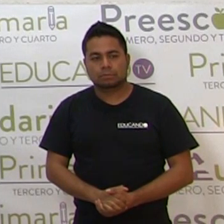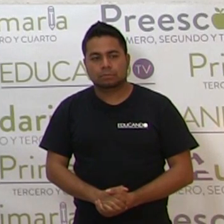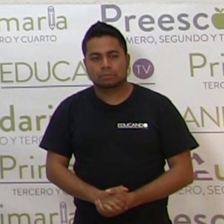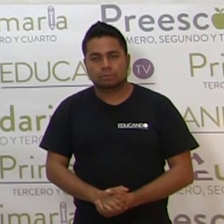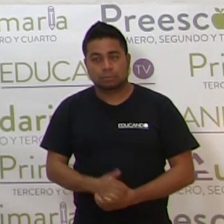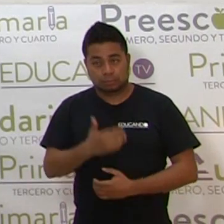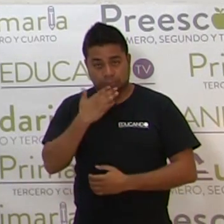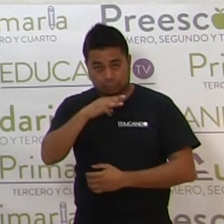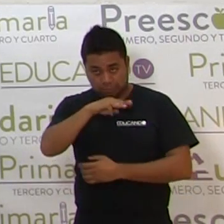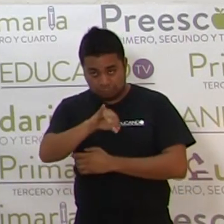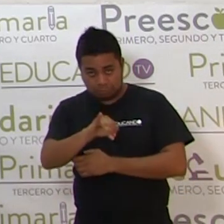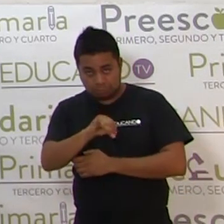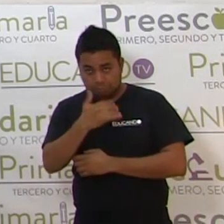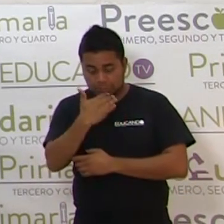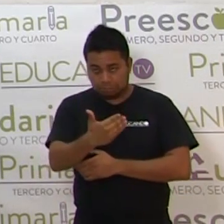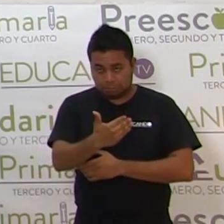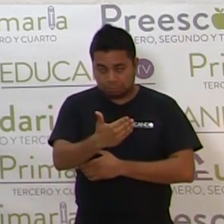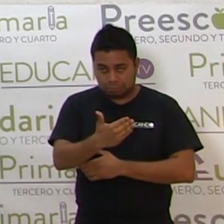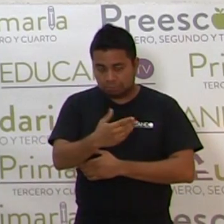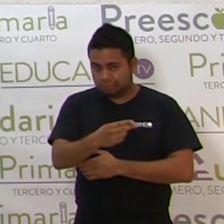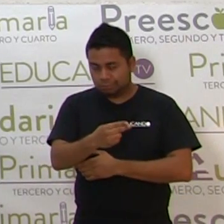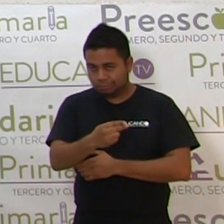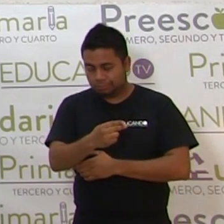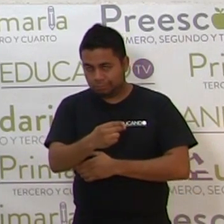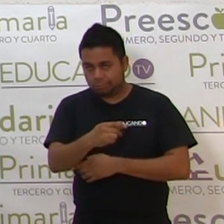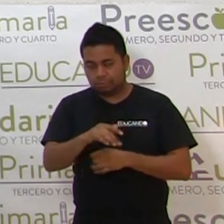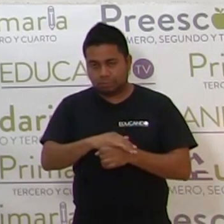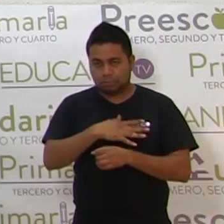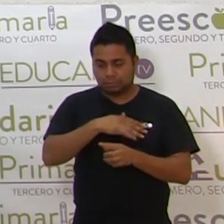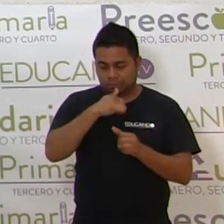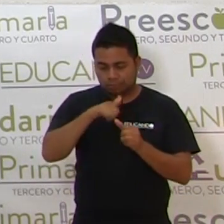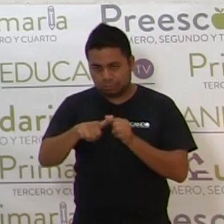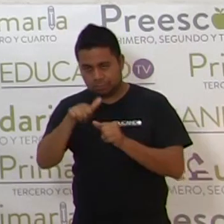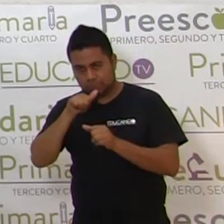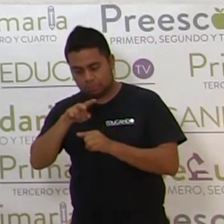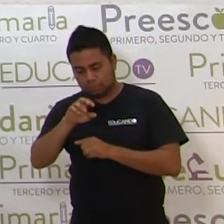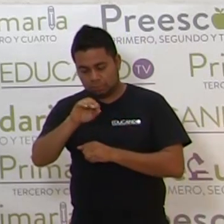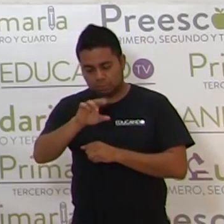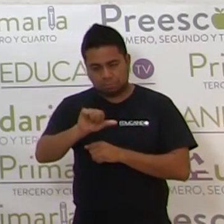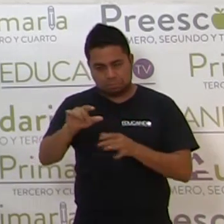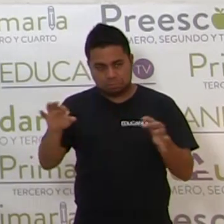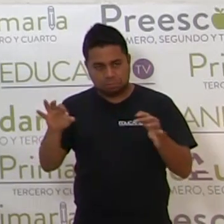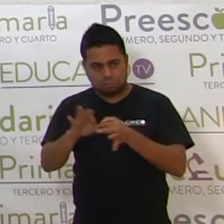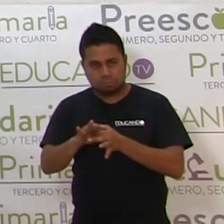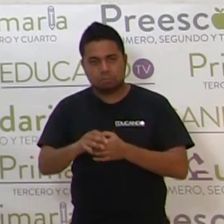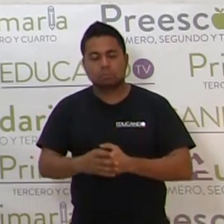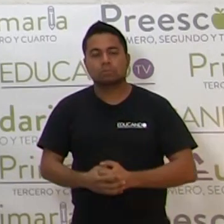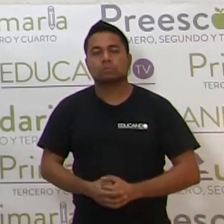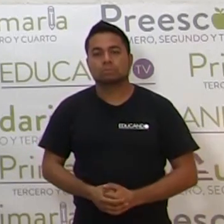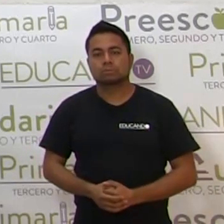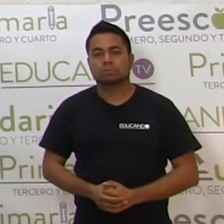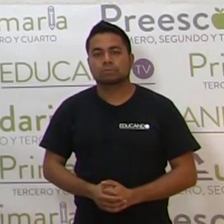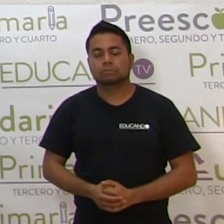¿estará bien? No, ¿verdad? Porque tenemos vocal y vocal. Eso ya lo sabemos. ¿Bien?